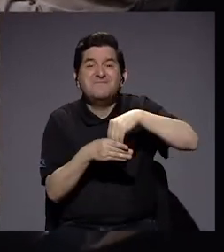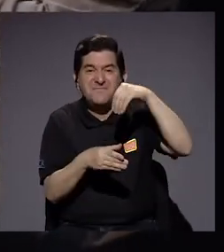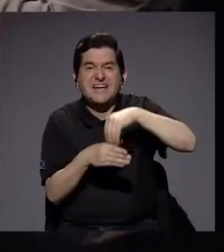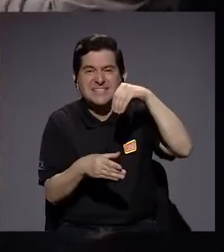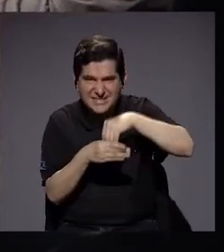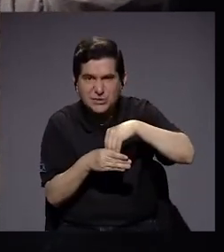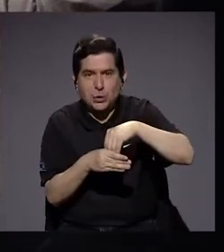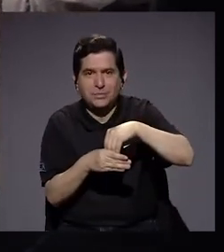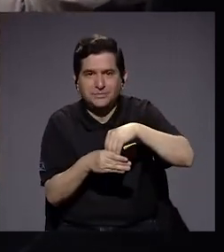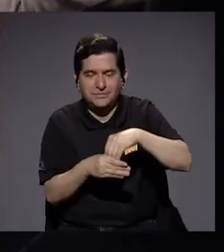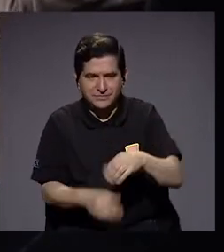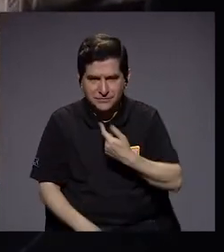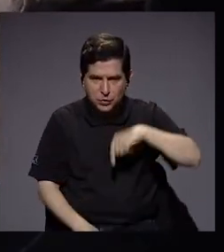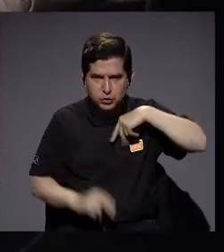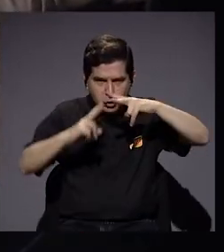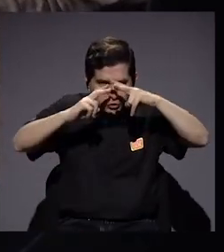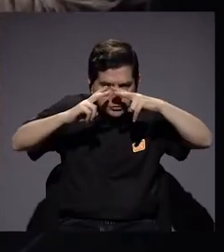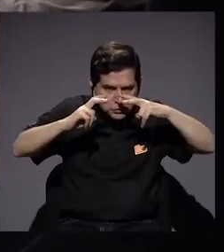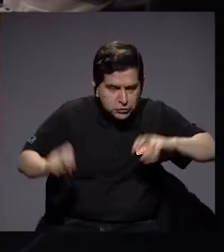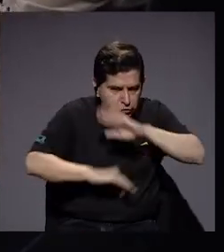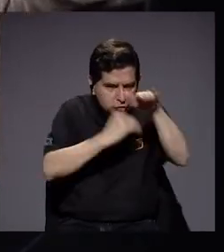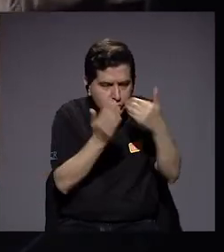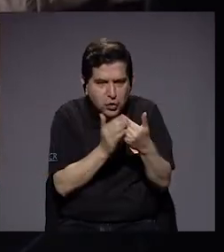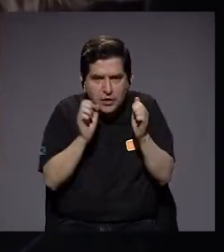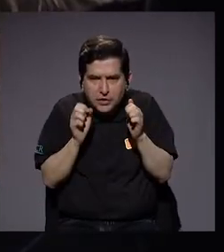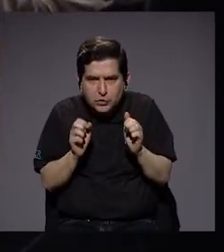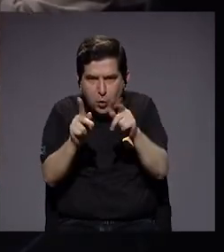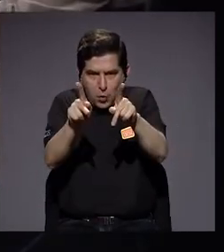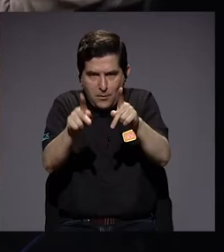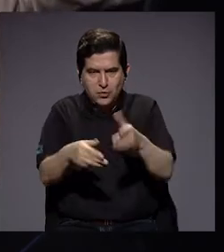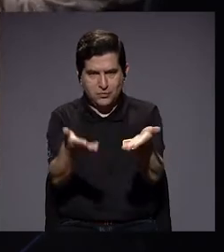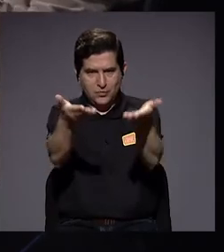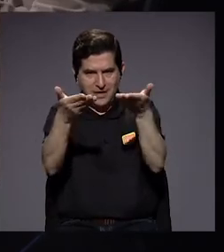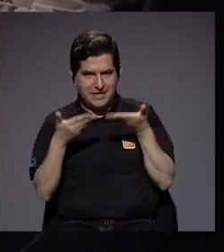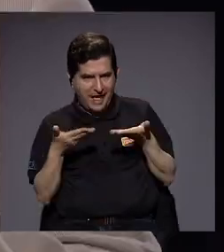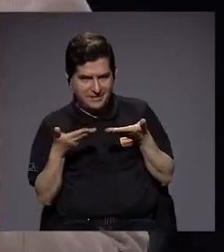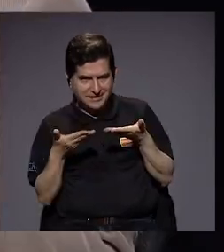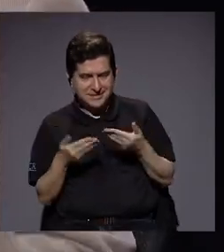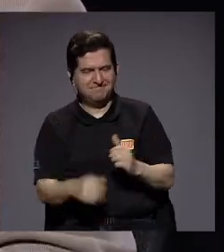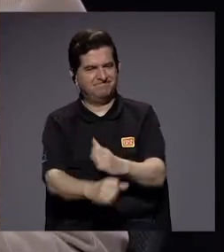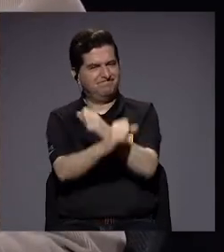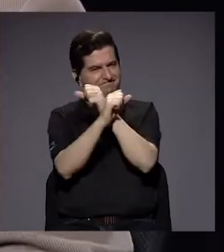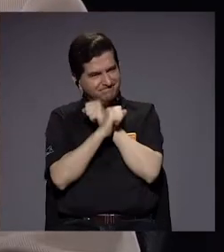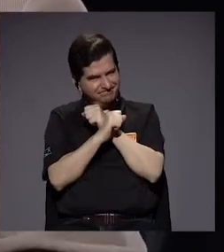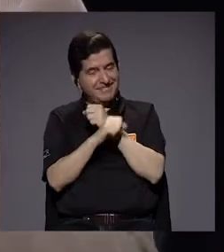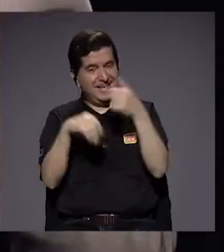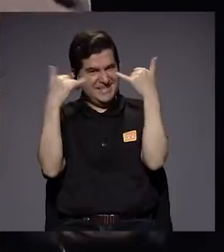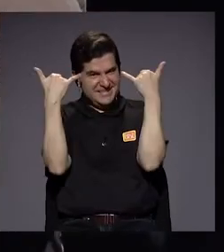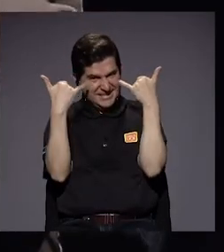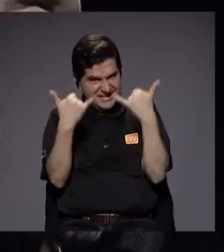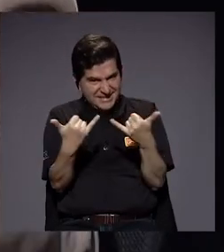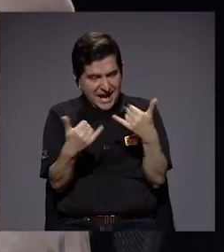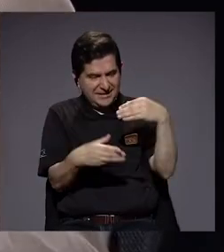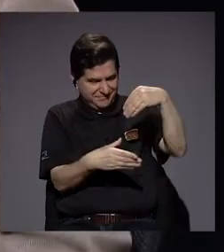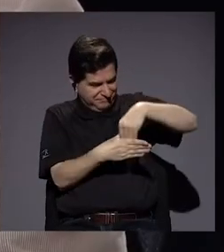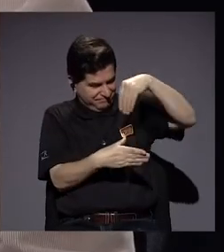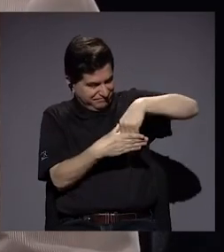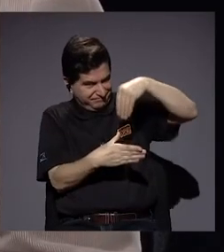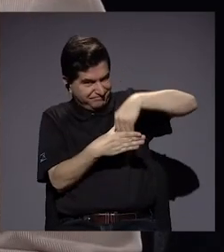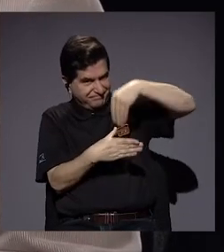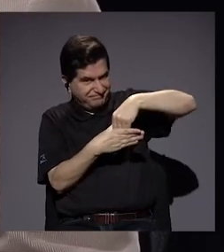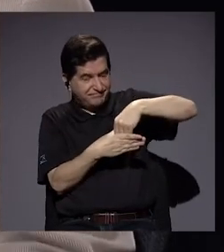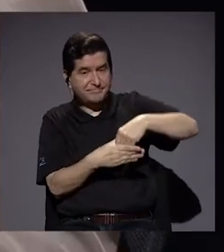porque si nosotros revisamos todas las oportunidades que nos dan, tenga por seguro que una vez hecha esa